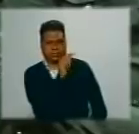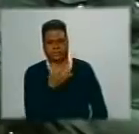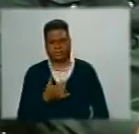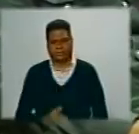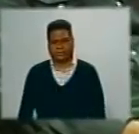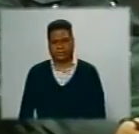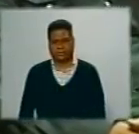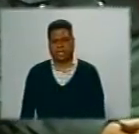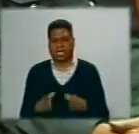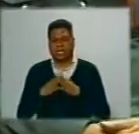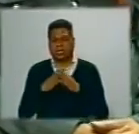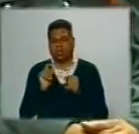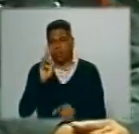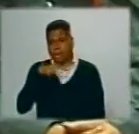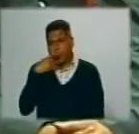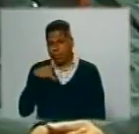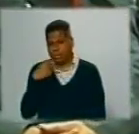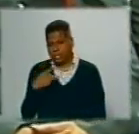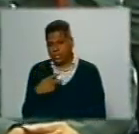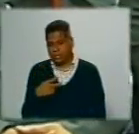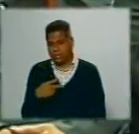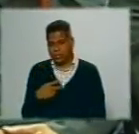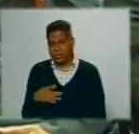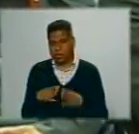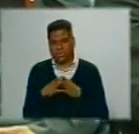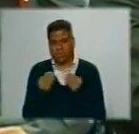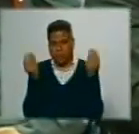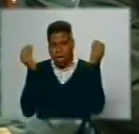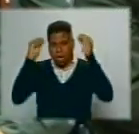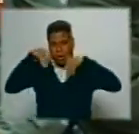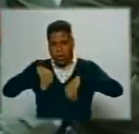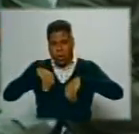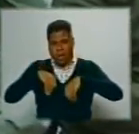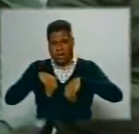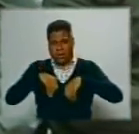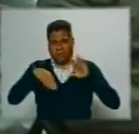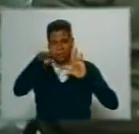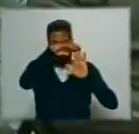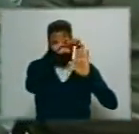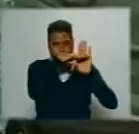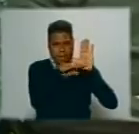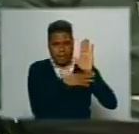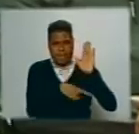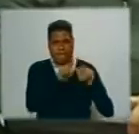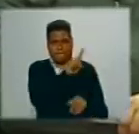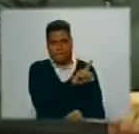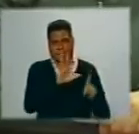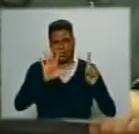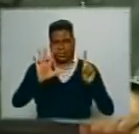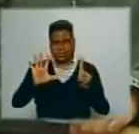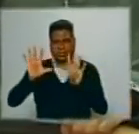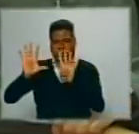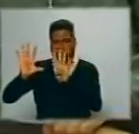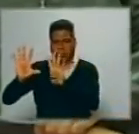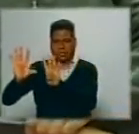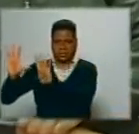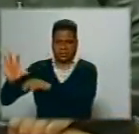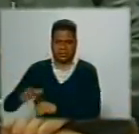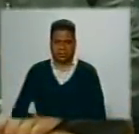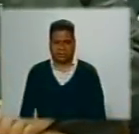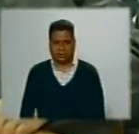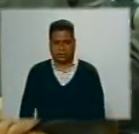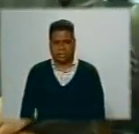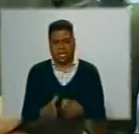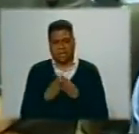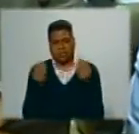mediante mecanismos políticos en el marco del Acuerdo de Ginebra de 1996, dentro del marco principista más